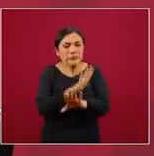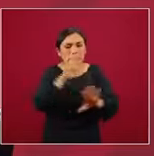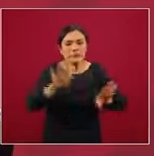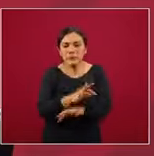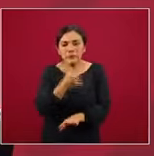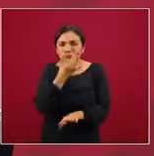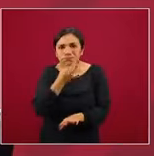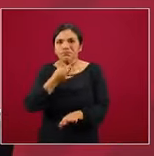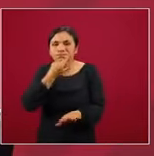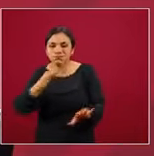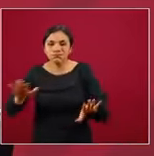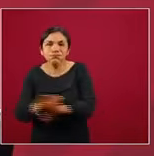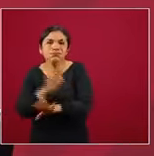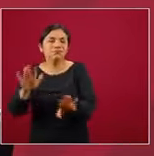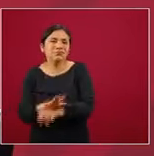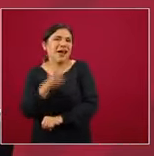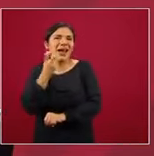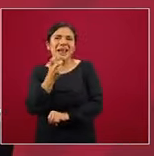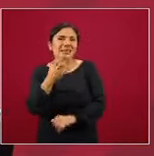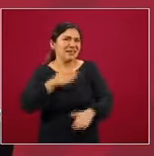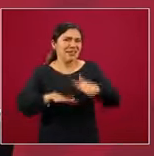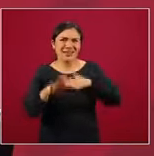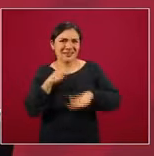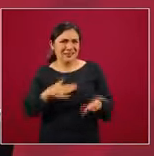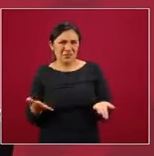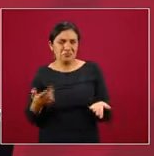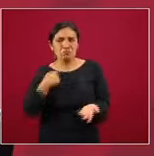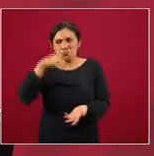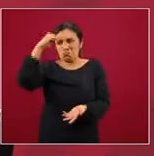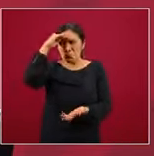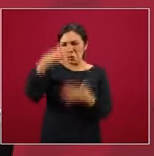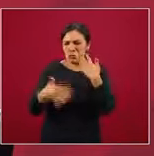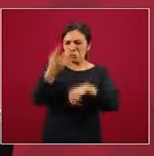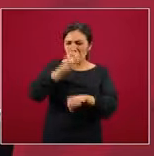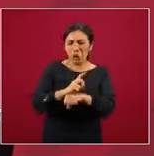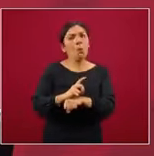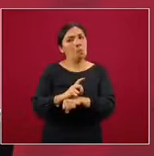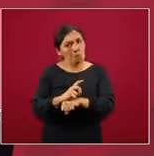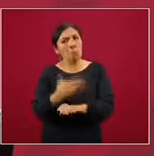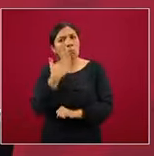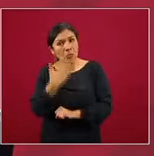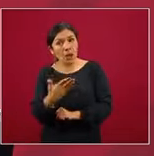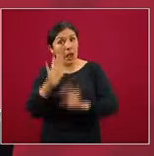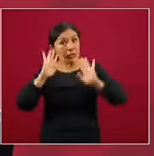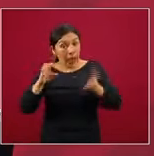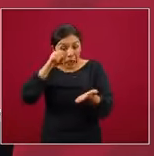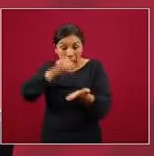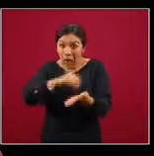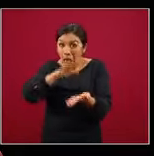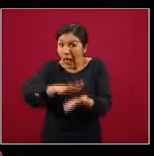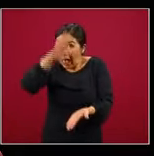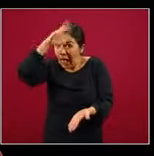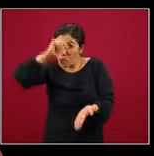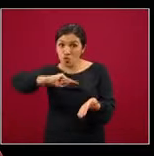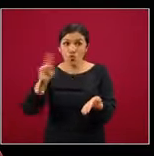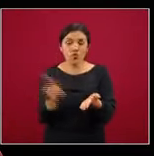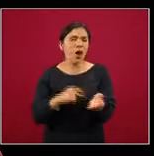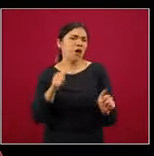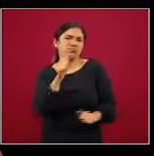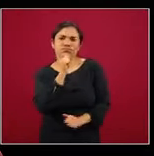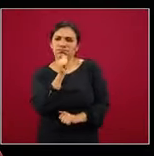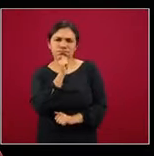ir adaptándose a un ritmo tan rápido. Nos pareció una buena idea, no quedó como un acuerdo, no